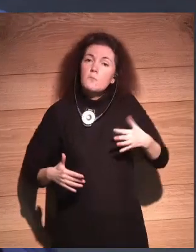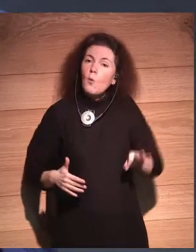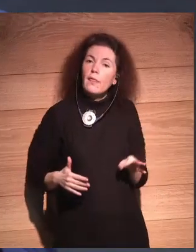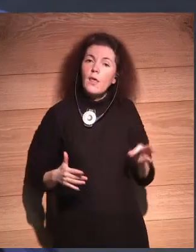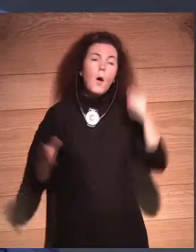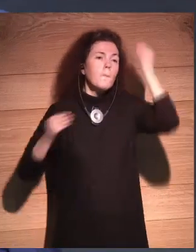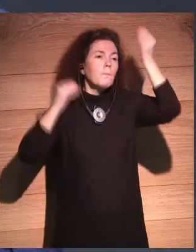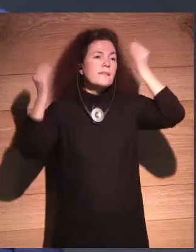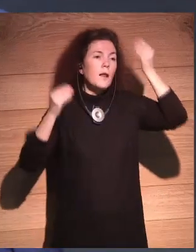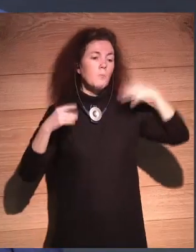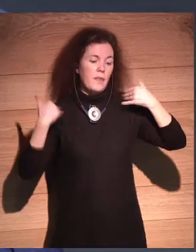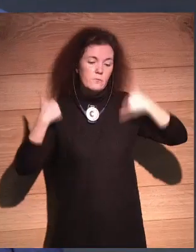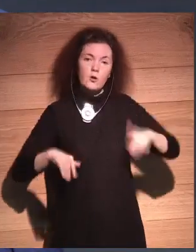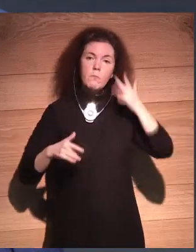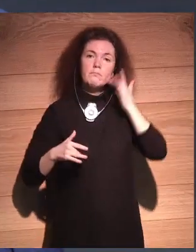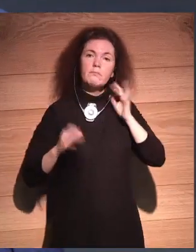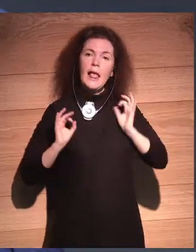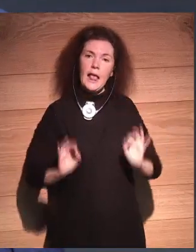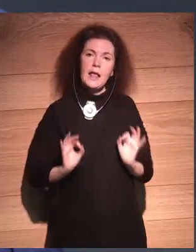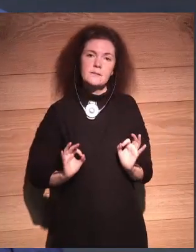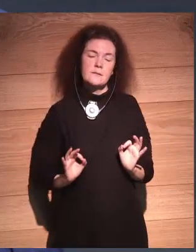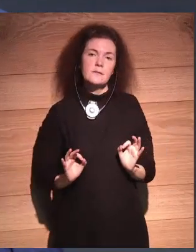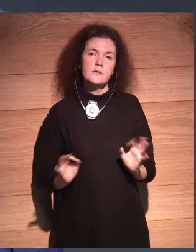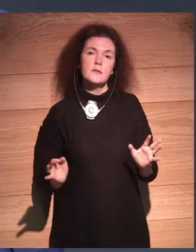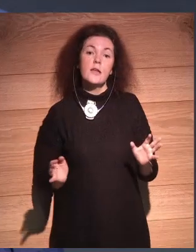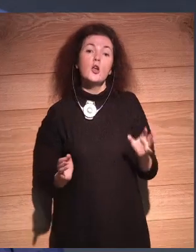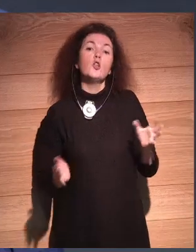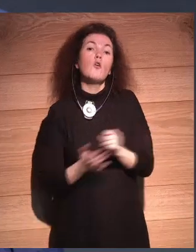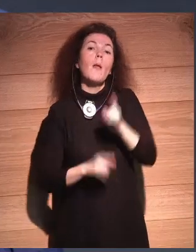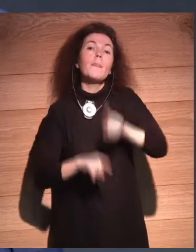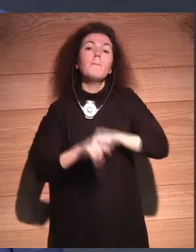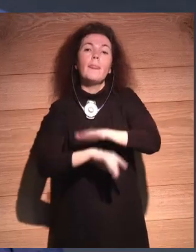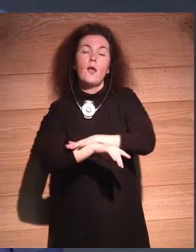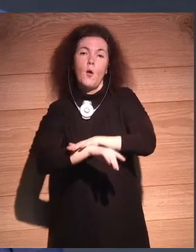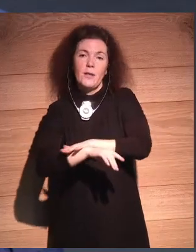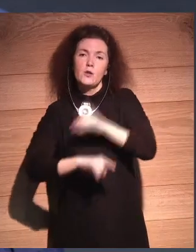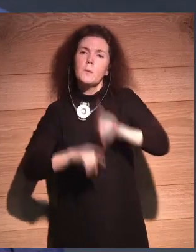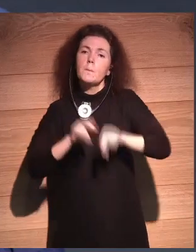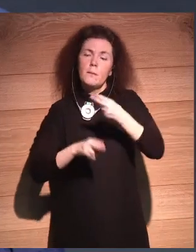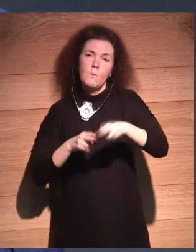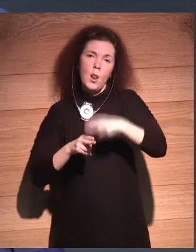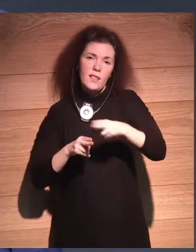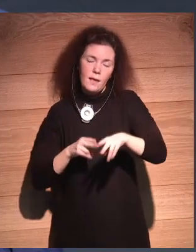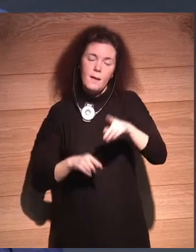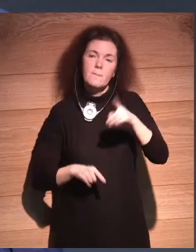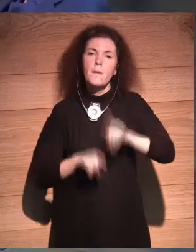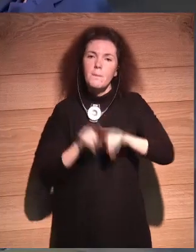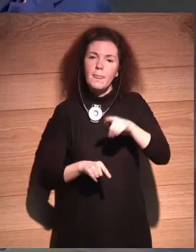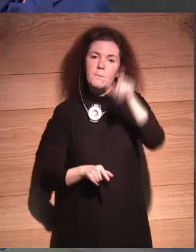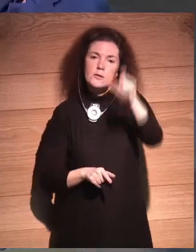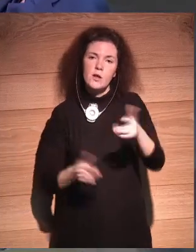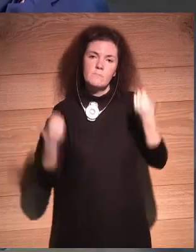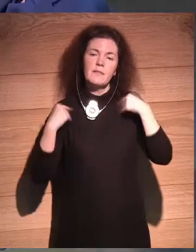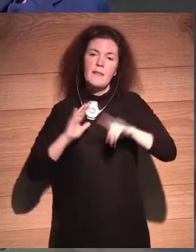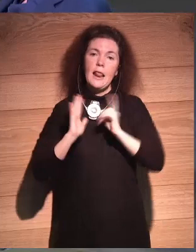ser nosotros mismos. Todo esto depende de los gobiernos y de la política y de los